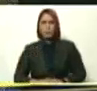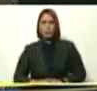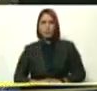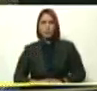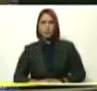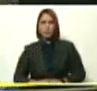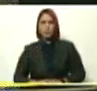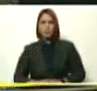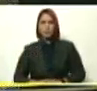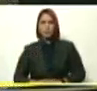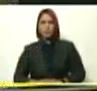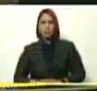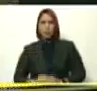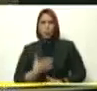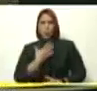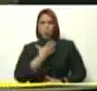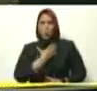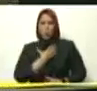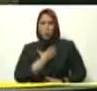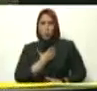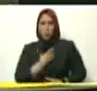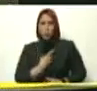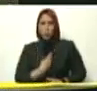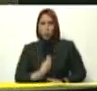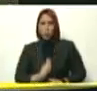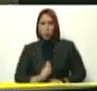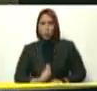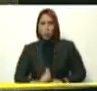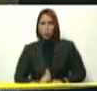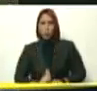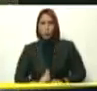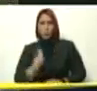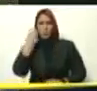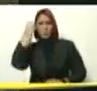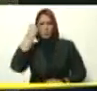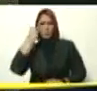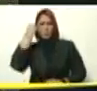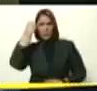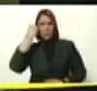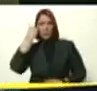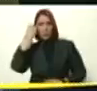que decepcionó las expectativas populares.